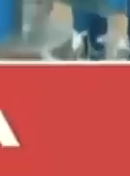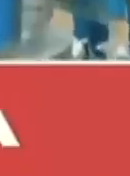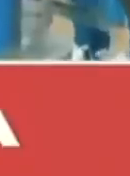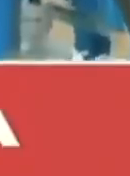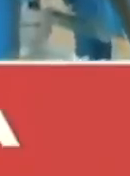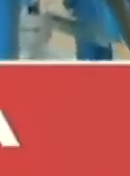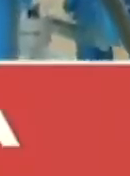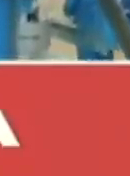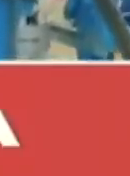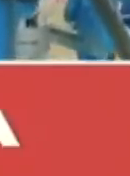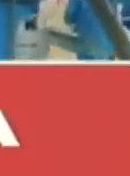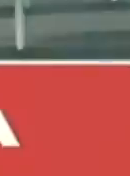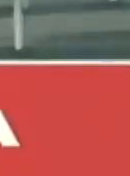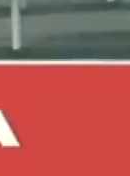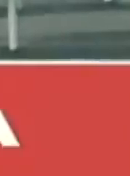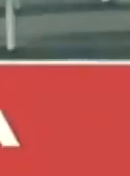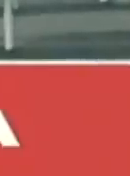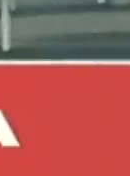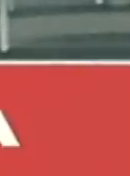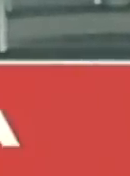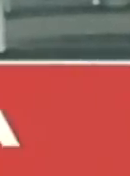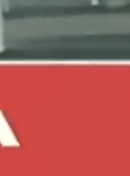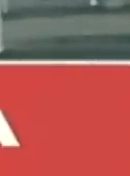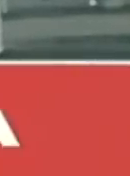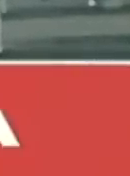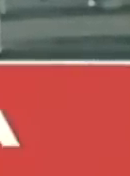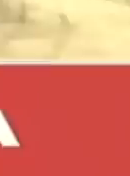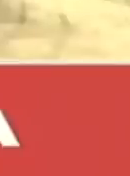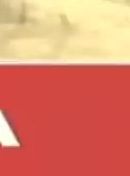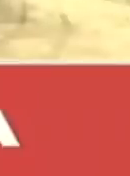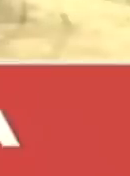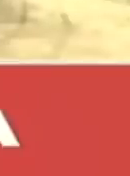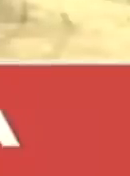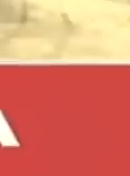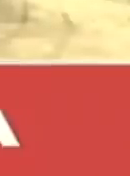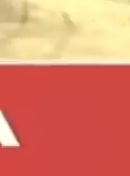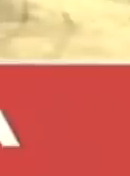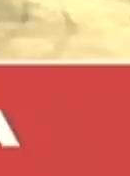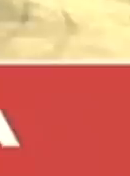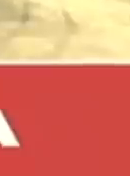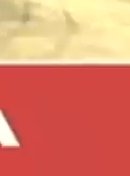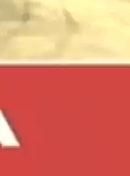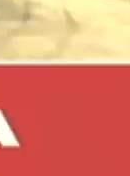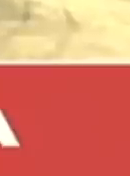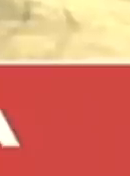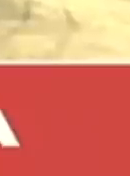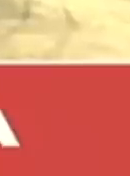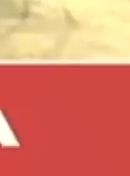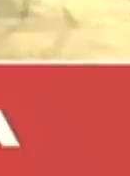de toda la capacidad productiva de la industria petrolera de Venezuela.